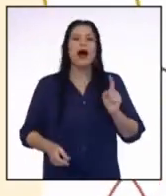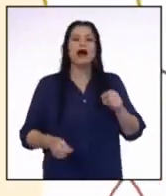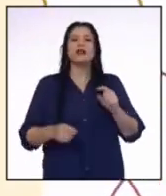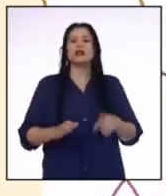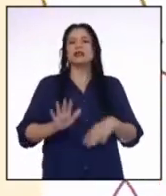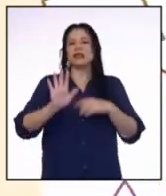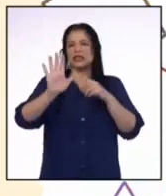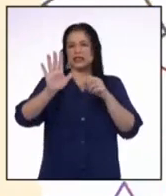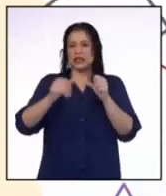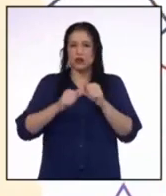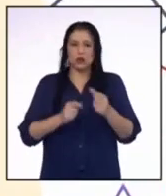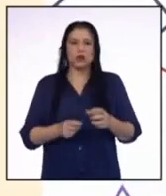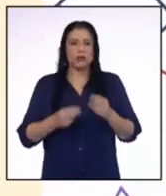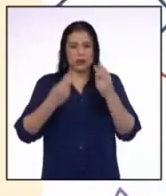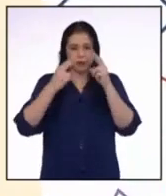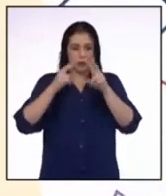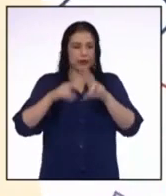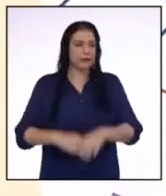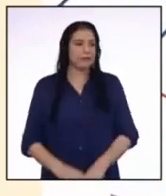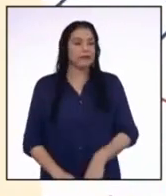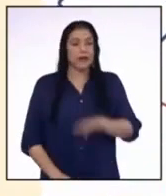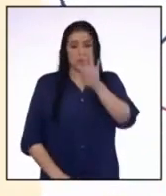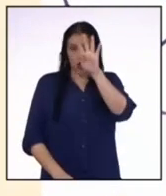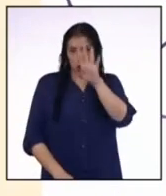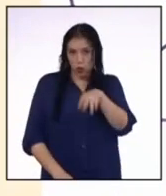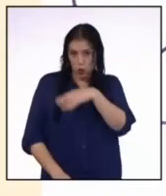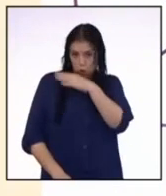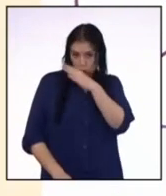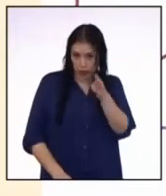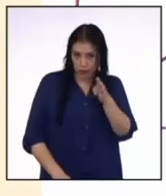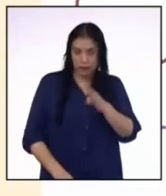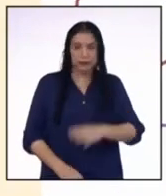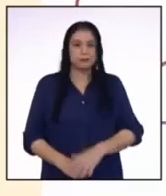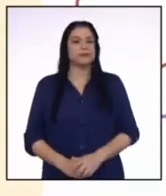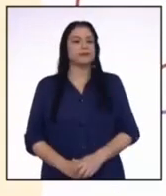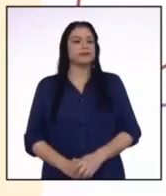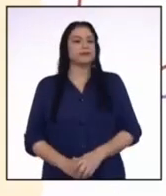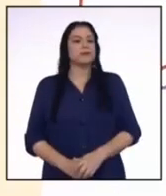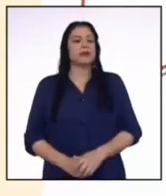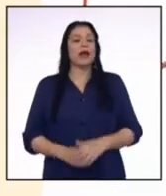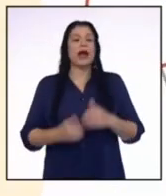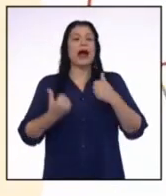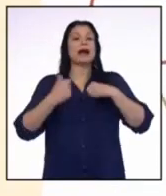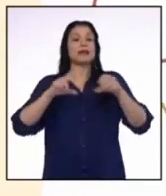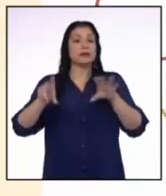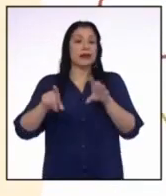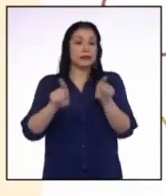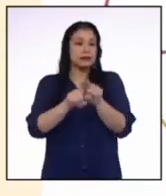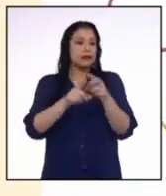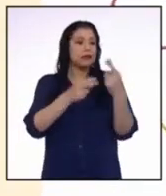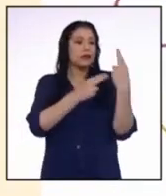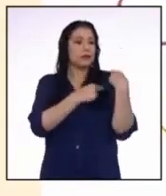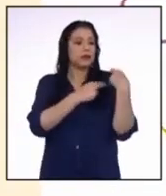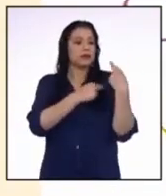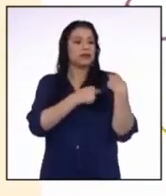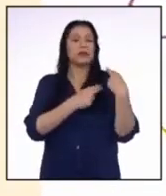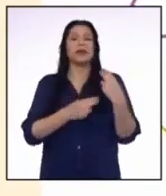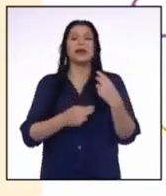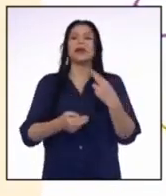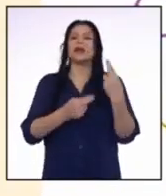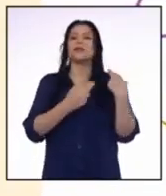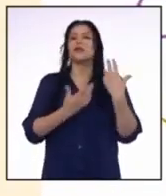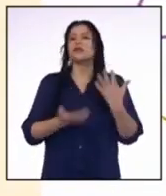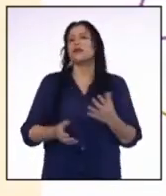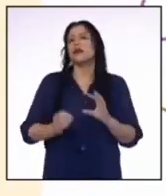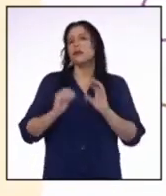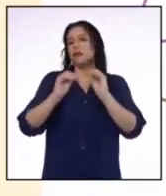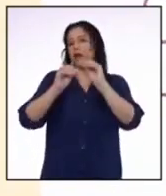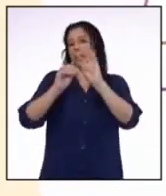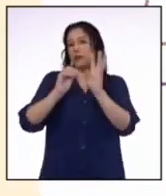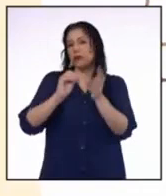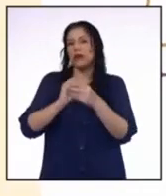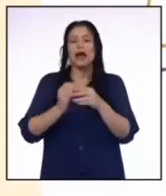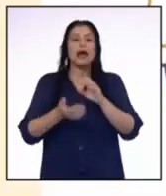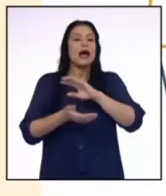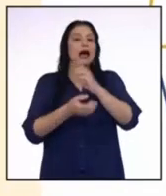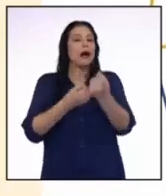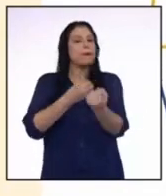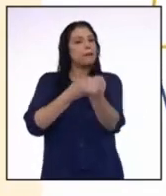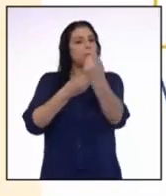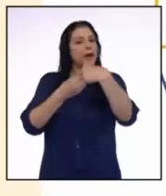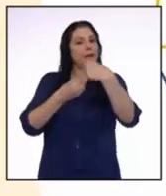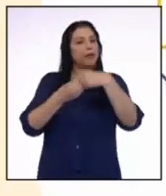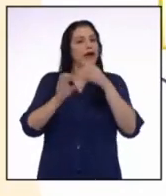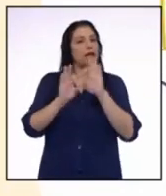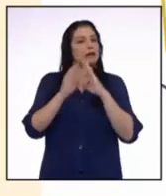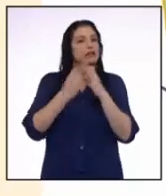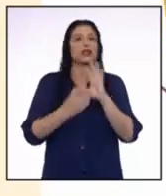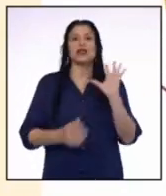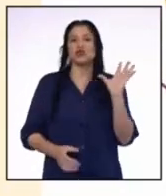punto 5 puede quedar así. Cronograma de actividades y responsables. Y en responsables podríamos incluir a todos los integrantes